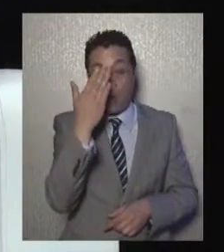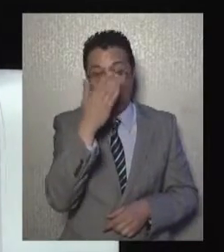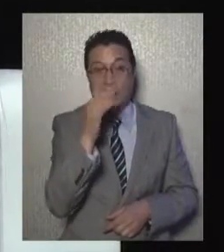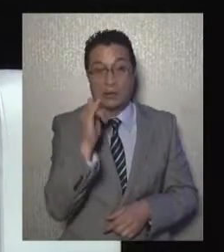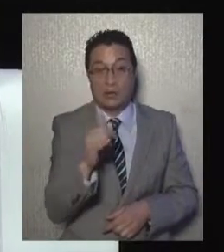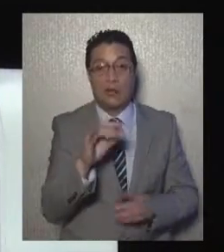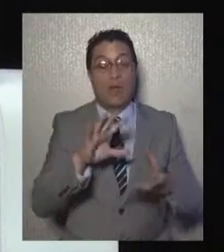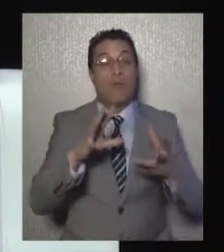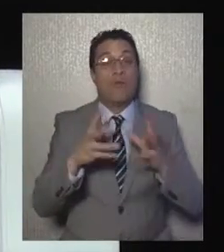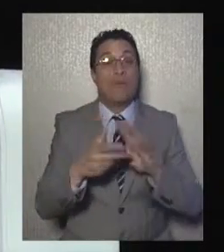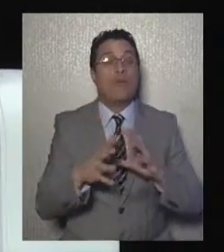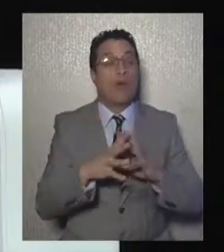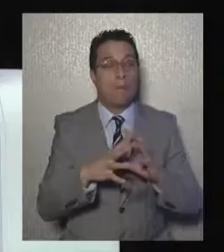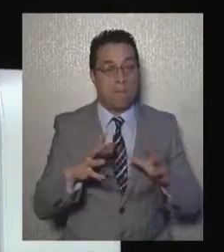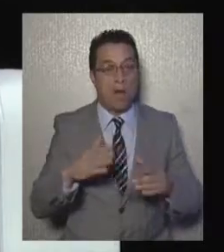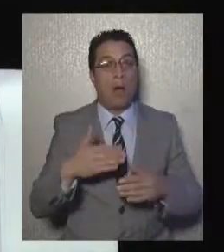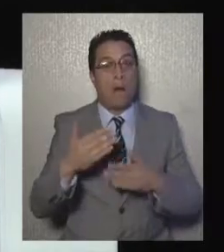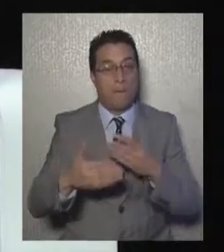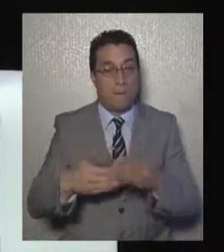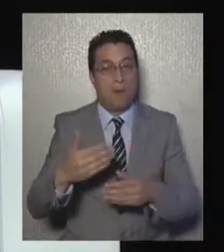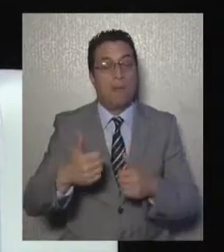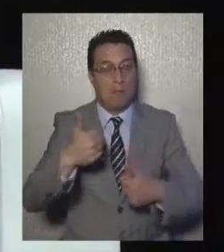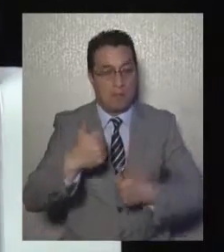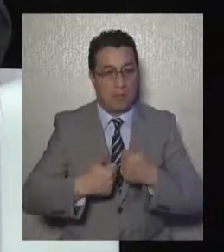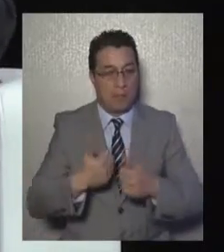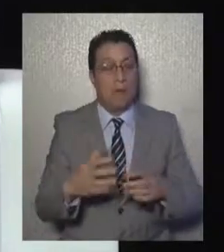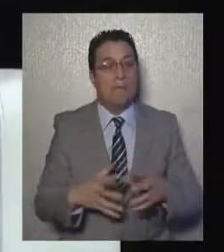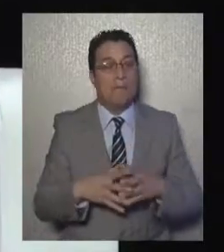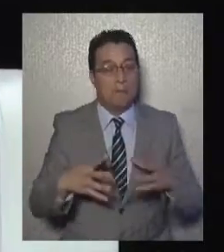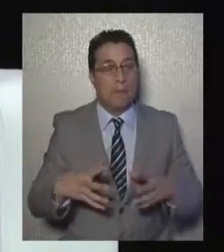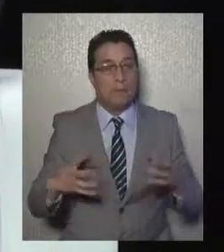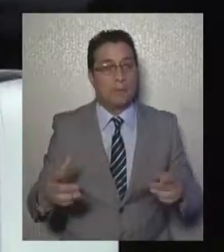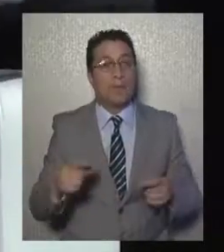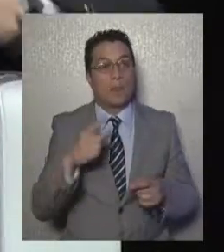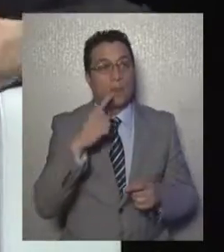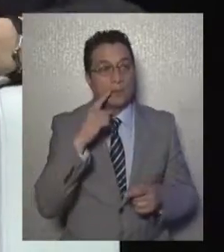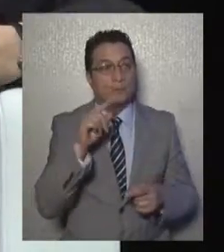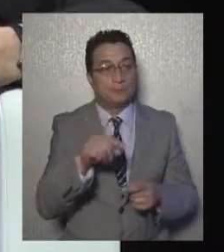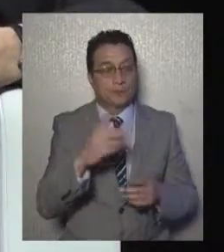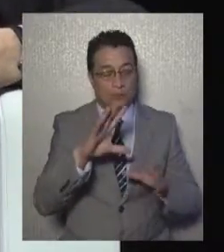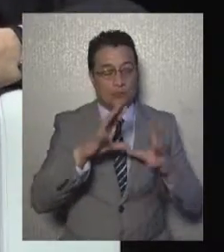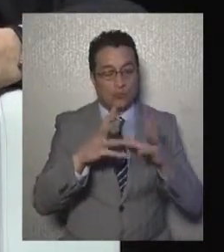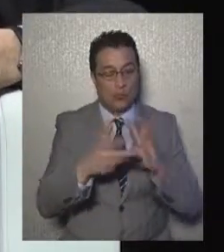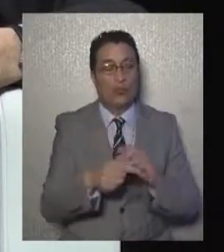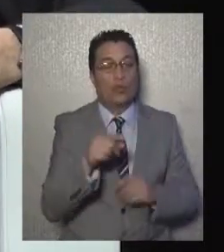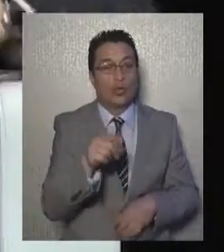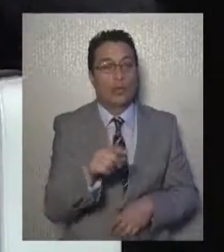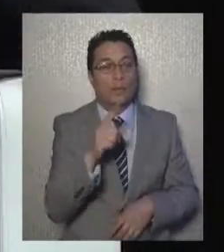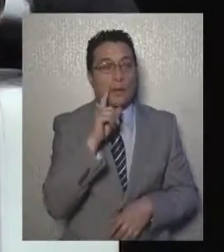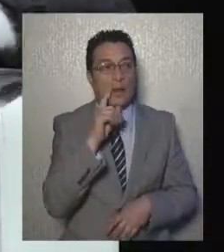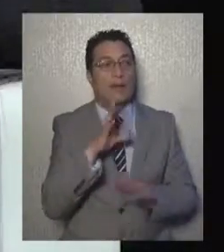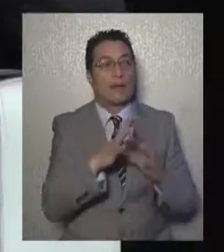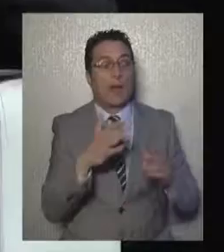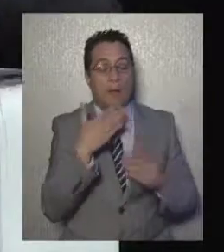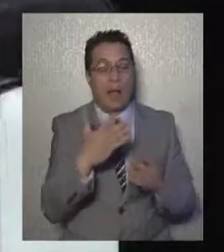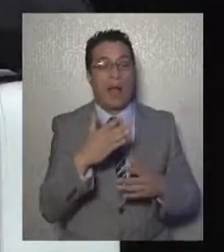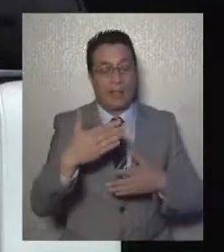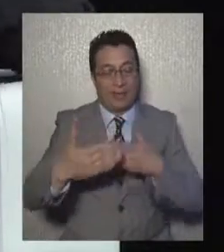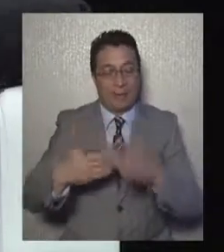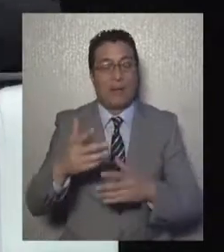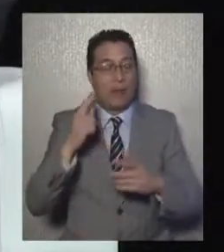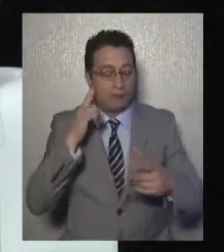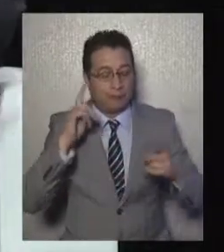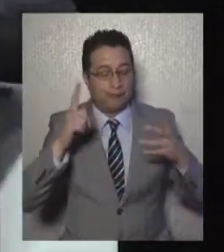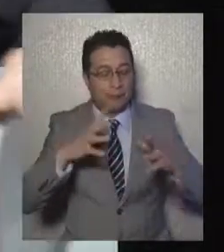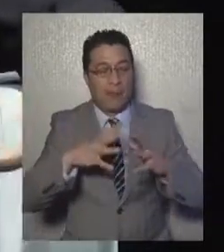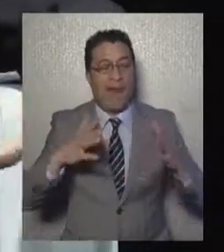un mundo más productivo, un mundo más competitivo, un mundo con un Estado que funciona mejor, es también un mundo en el que tiene que haber más dinámica, más ruido, más